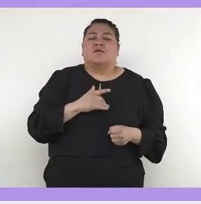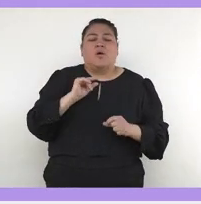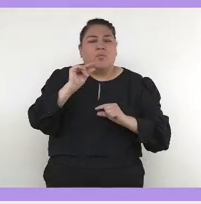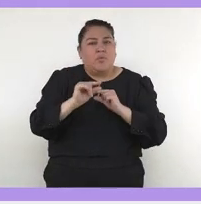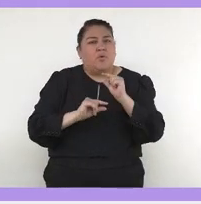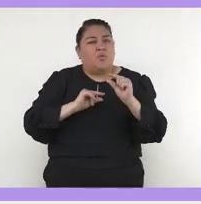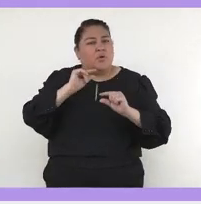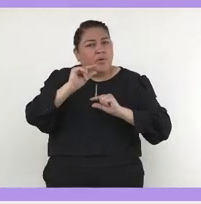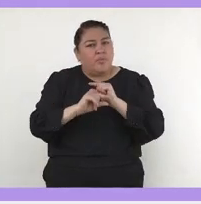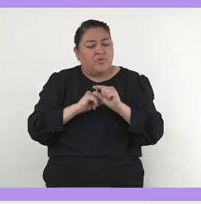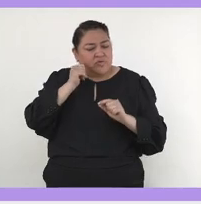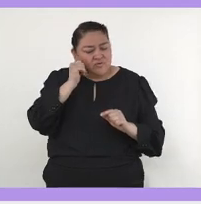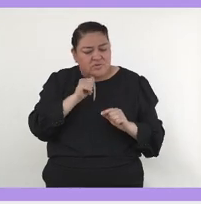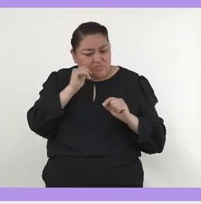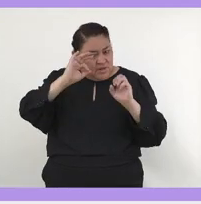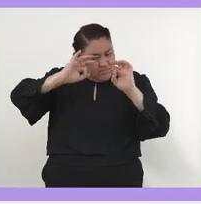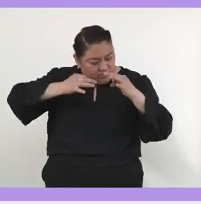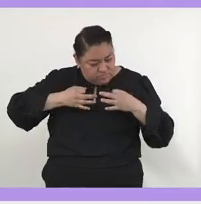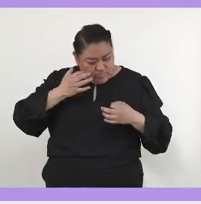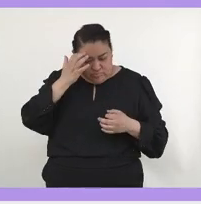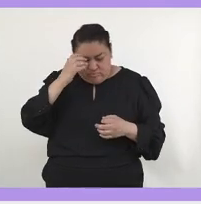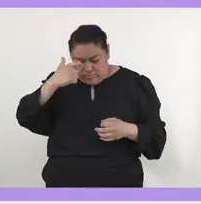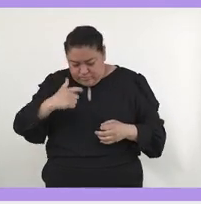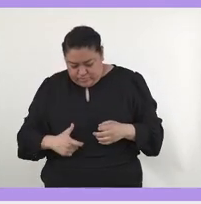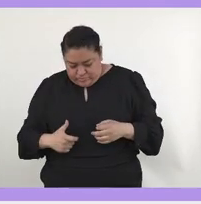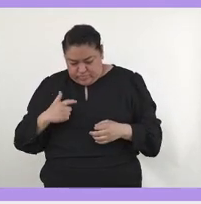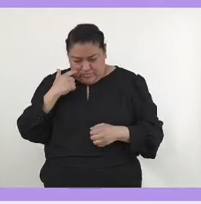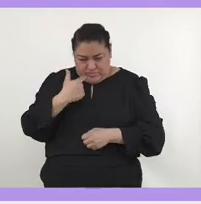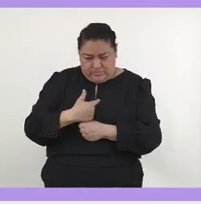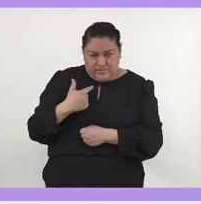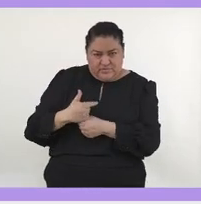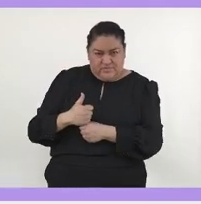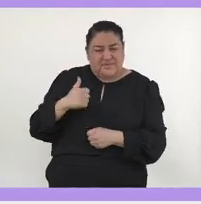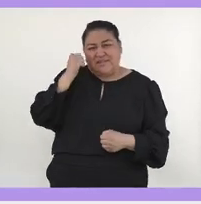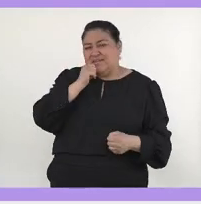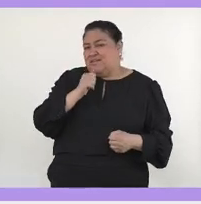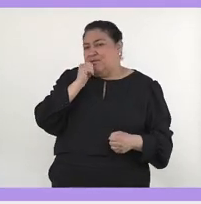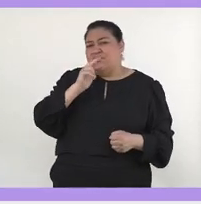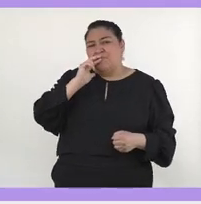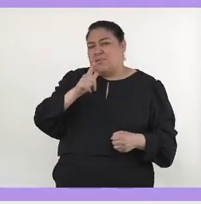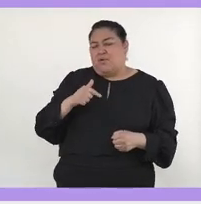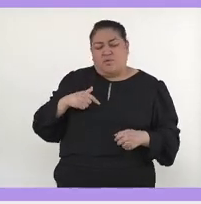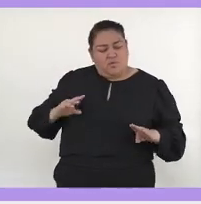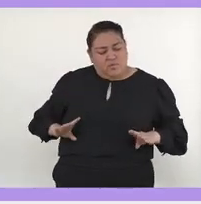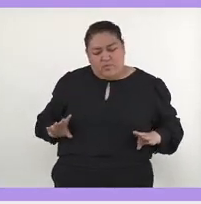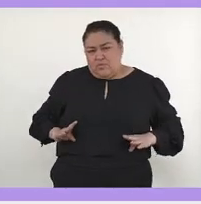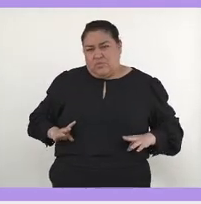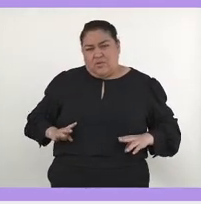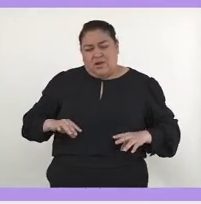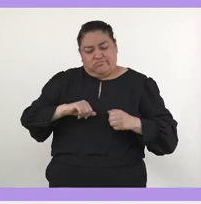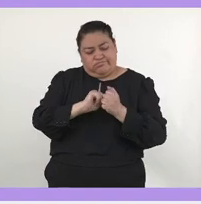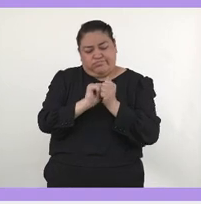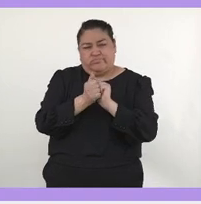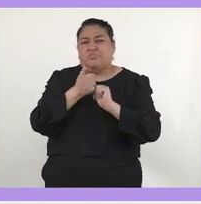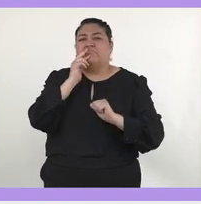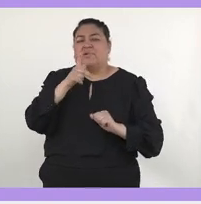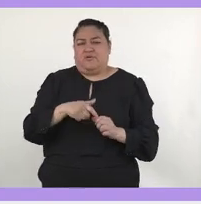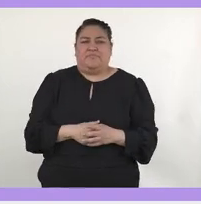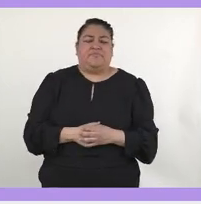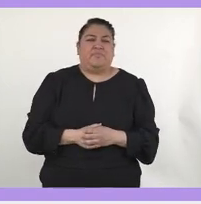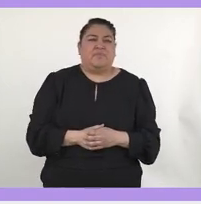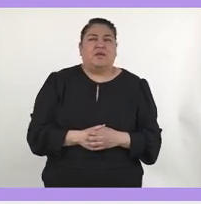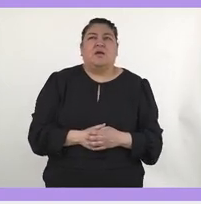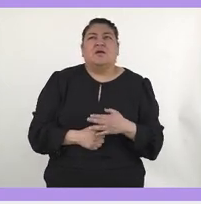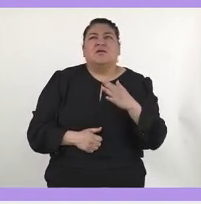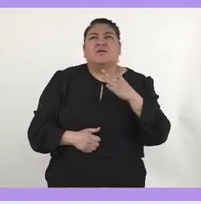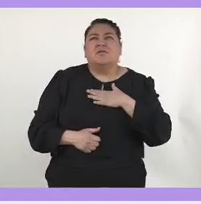conscientes de nuestras capacidades Y eso sí buscando mejorar en cada aspecto Bueno yo creo que los primeros